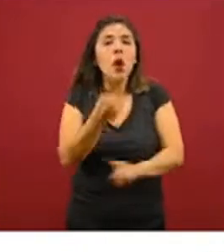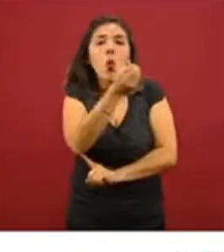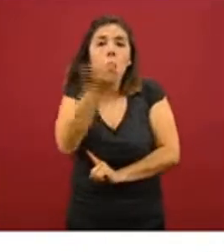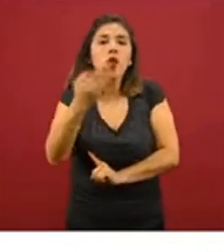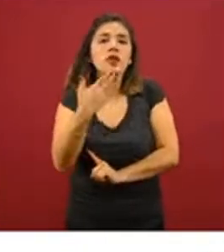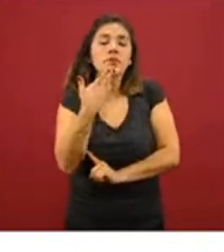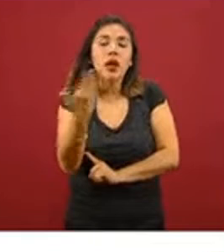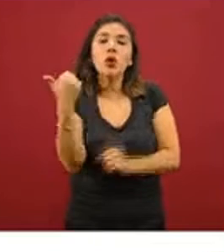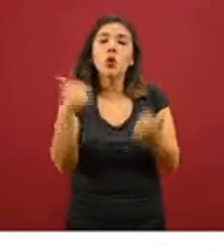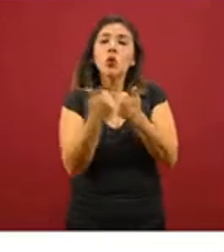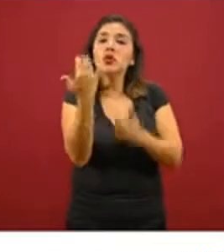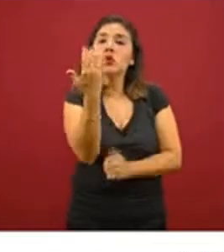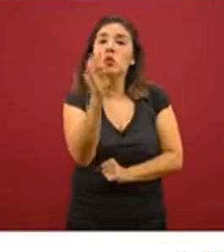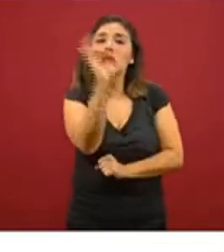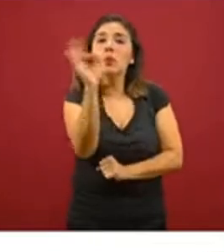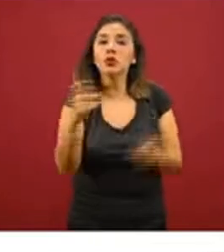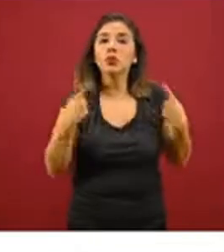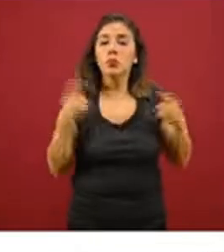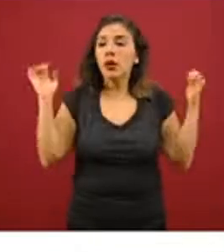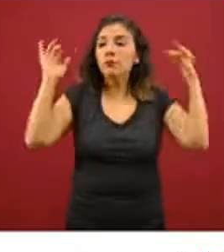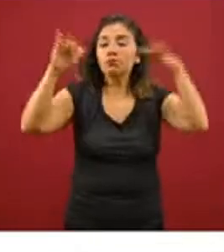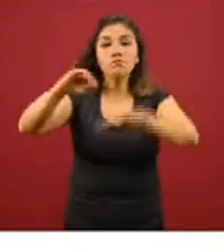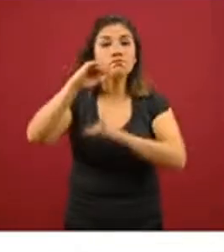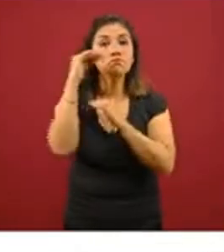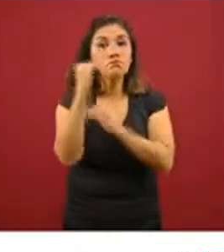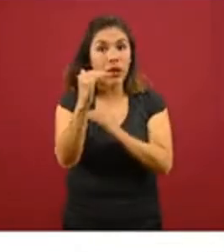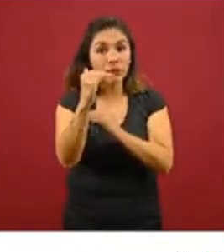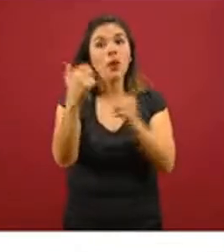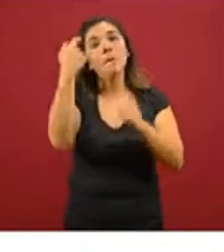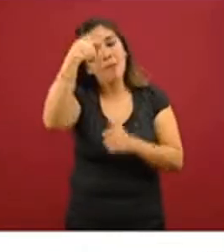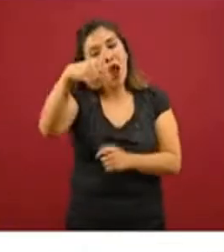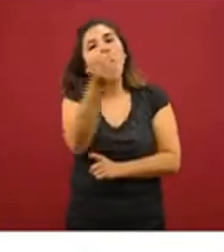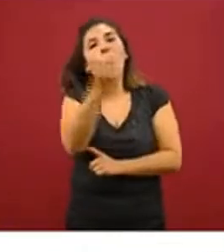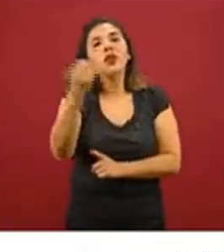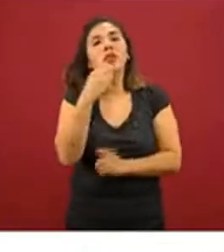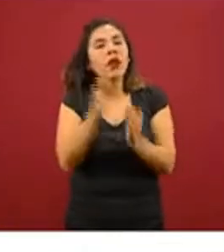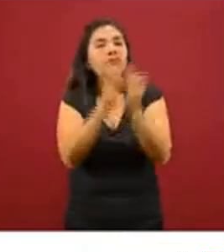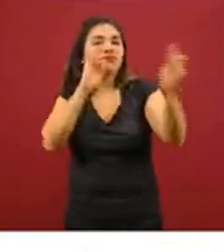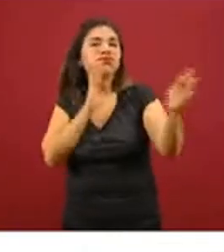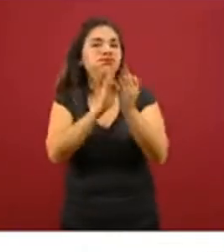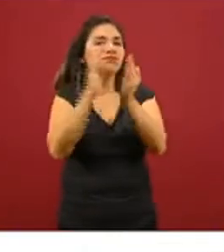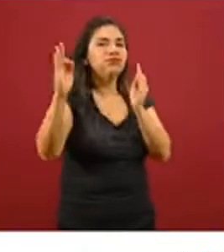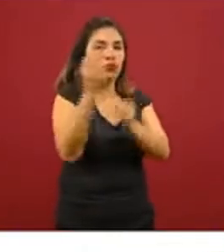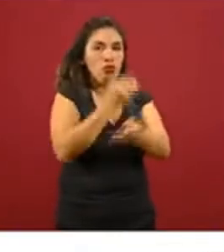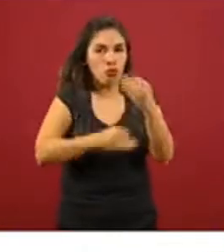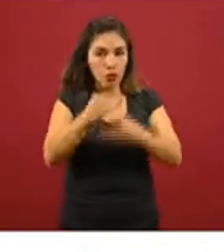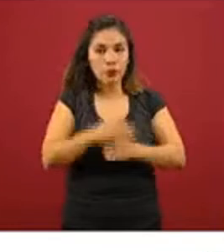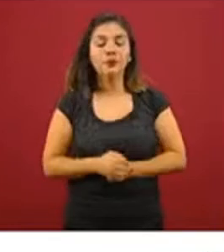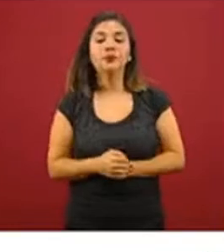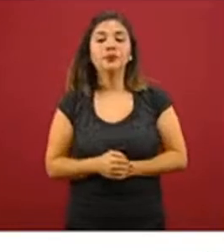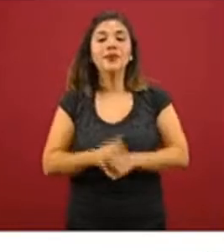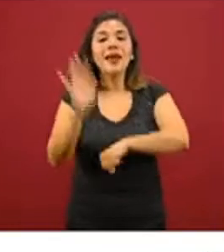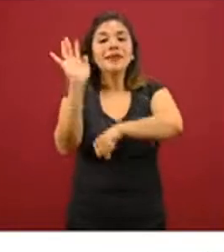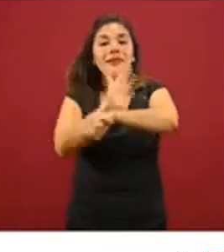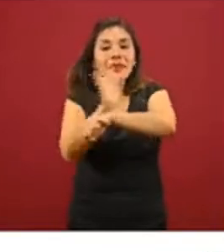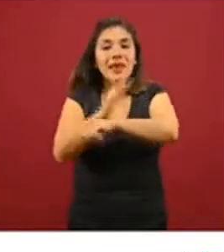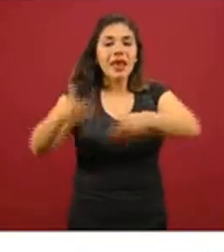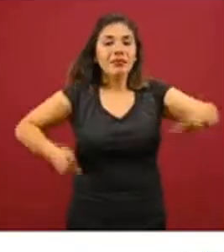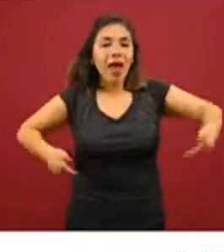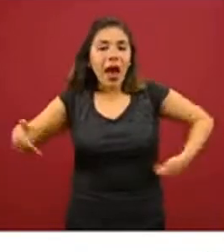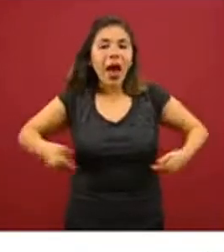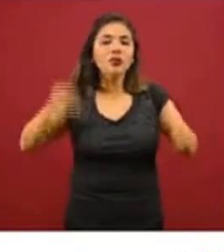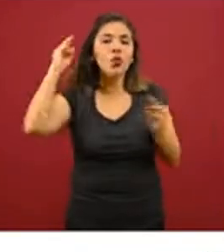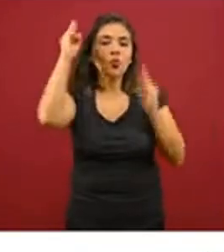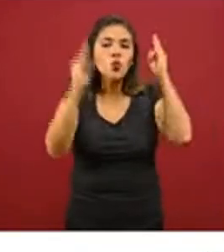ese 50% de aforo y por lo tanto ese distanciamiento social al interior. Los cines, teatros, museos